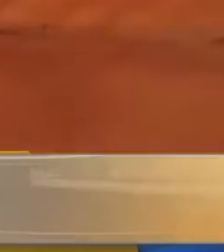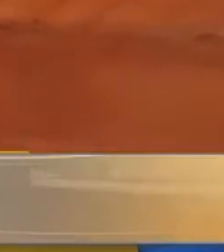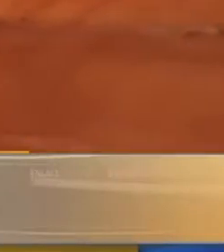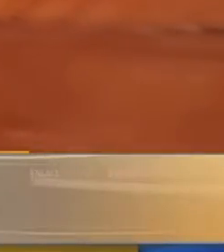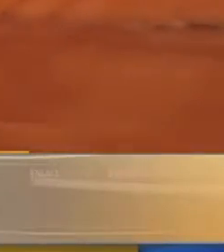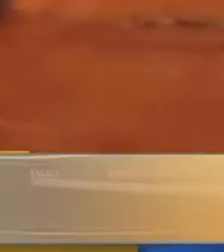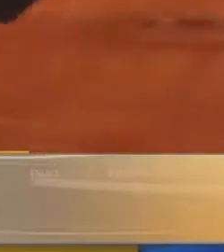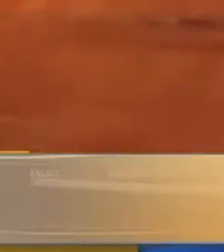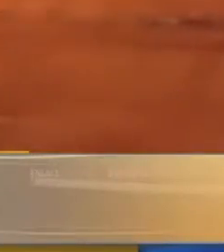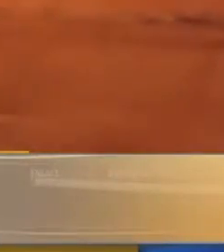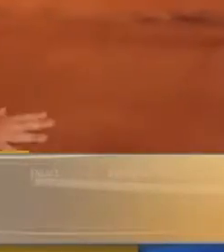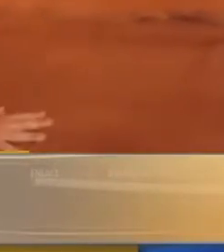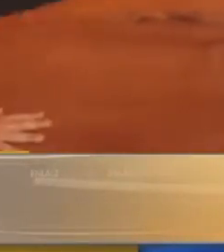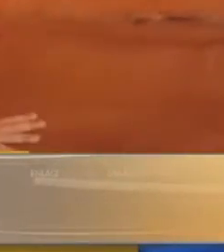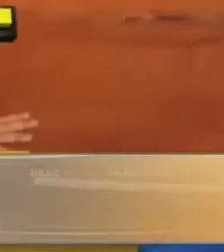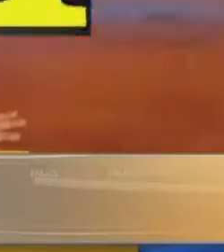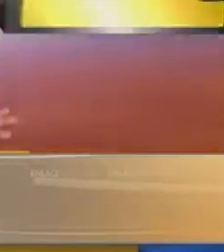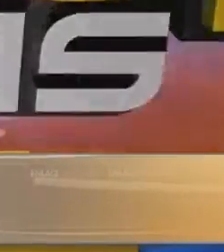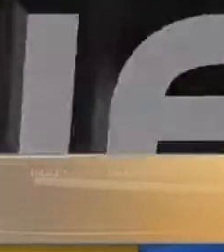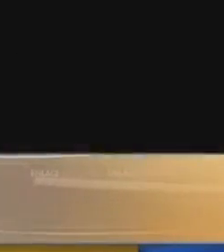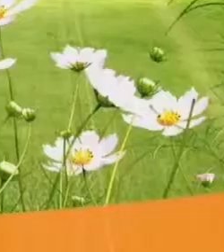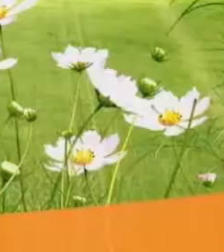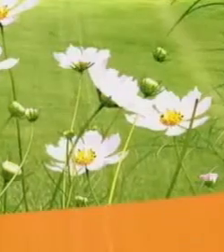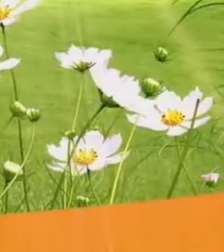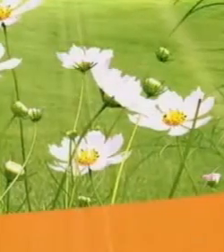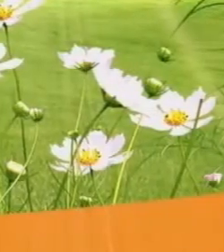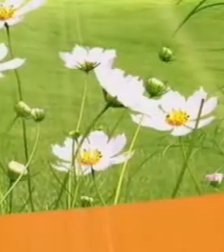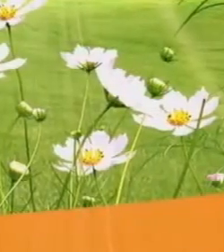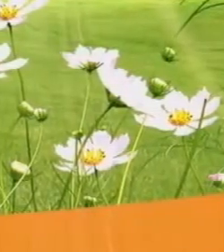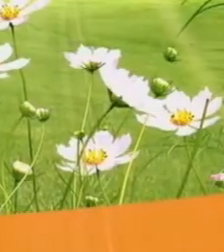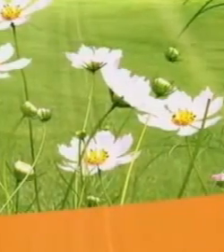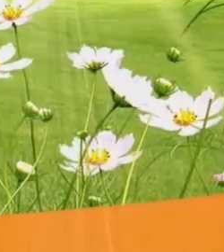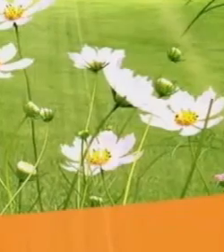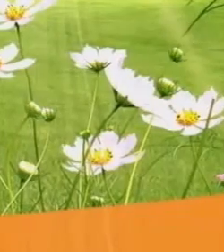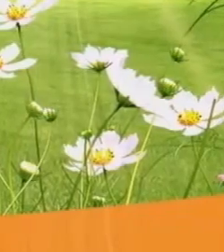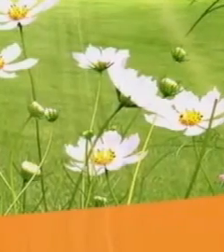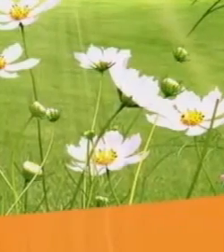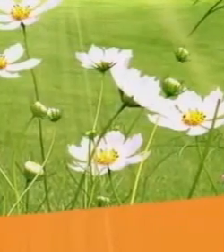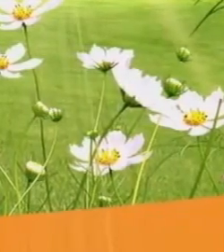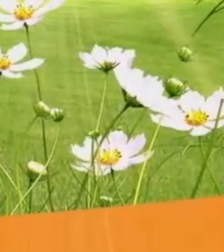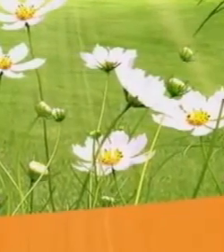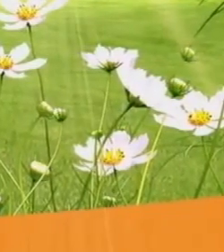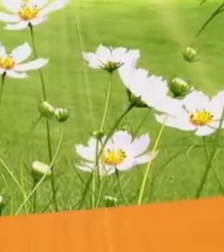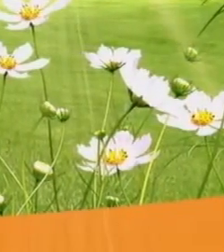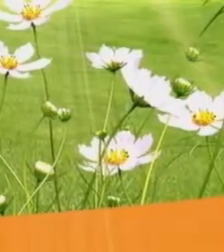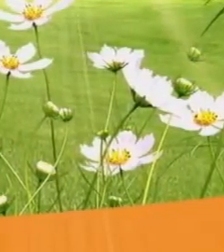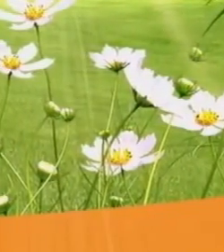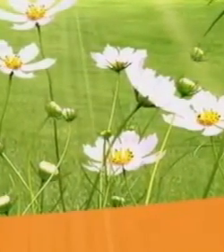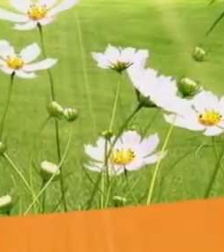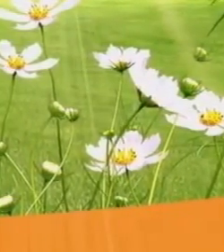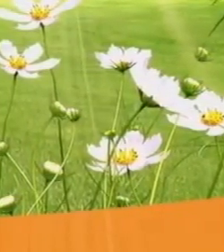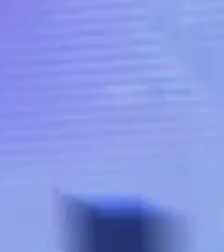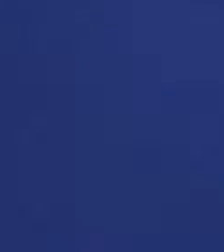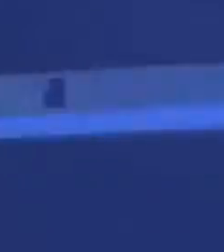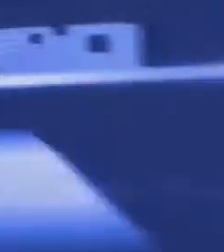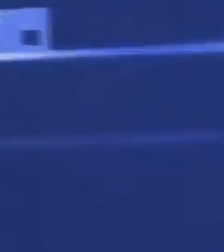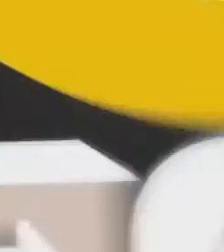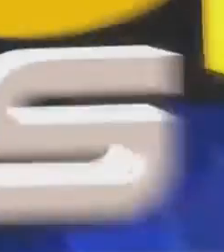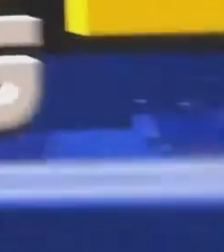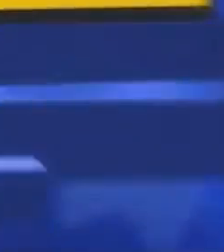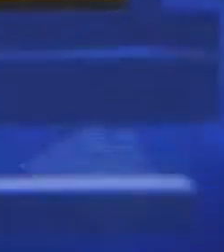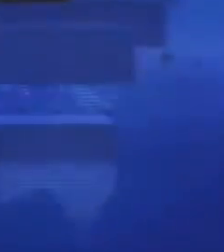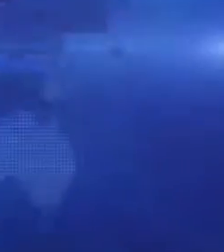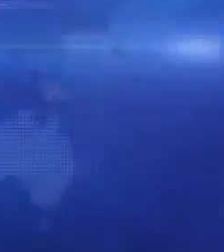artística en la plazoleta de Telecom este jueves. Con el patrocinio de Barsol Ecológico, Barsol Aroma, Delicias, líder en